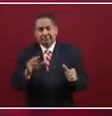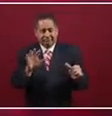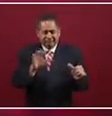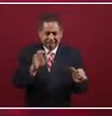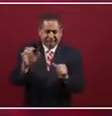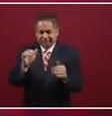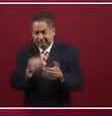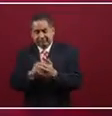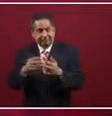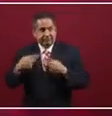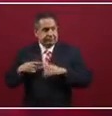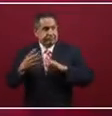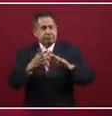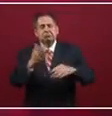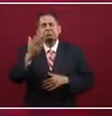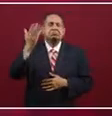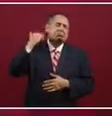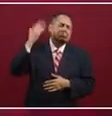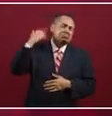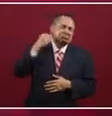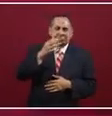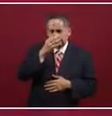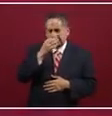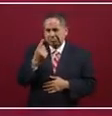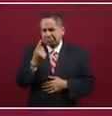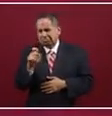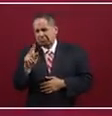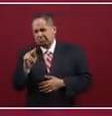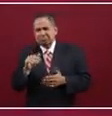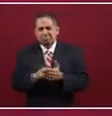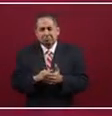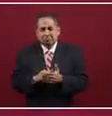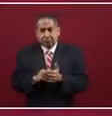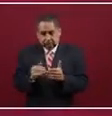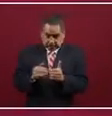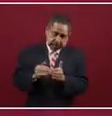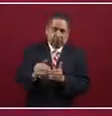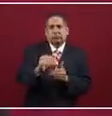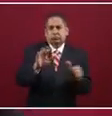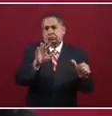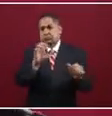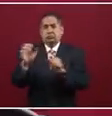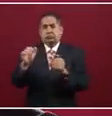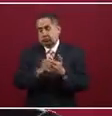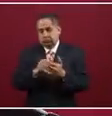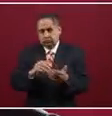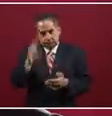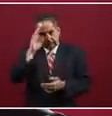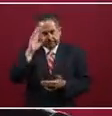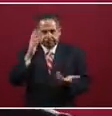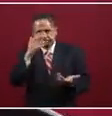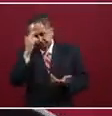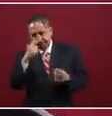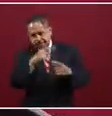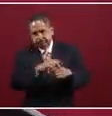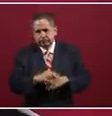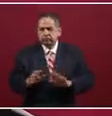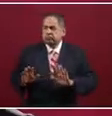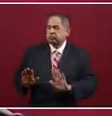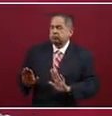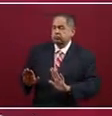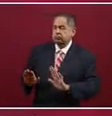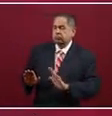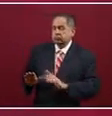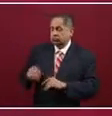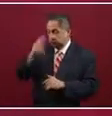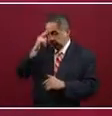600,000 personas cuando antes solían tener 180,000, pues puede ser que sí estén saturados. Bueno, entonces lo que dijeron es vamos a